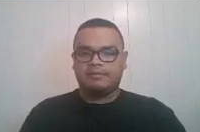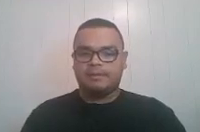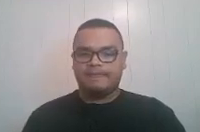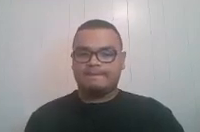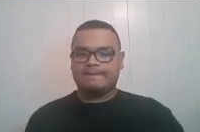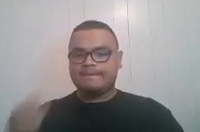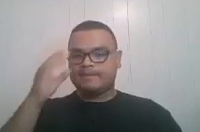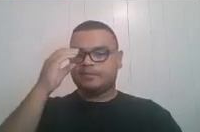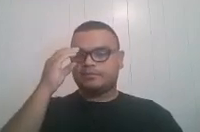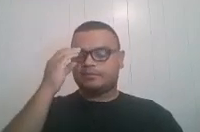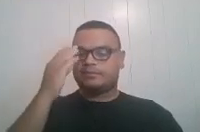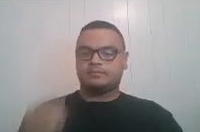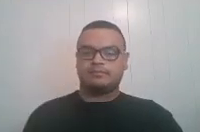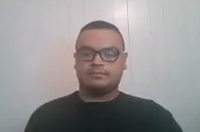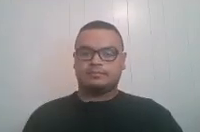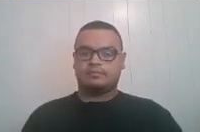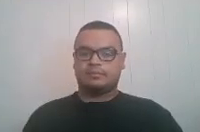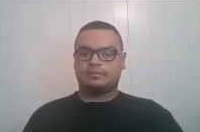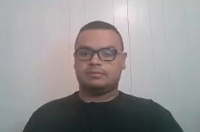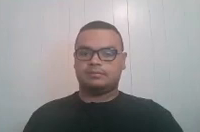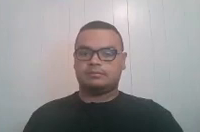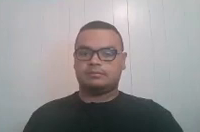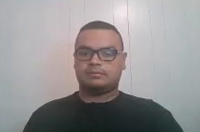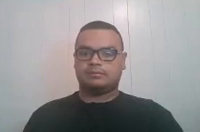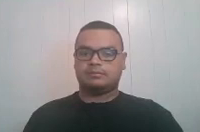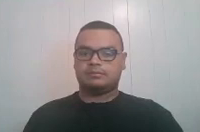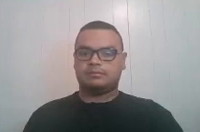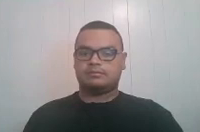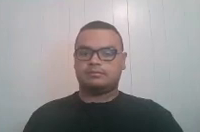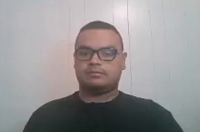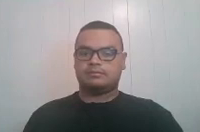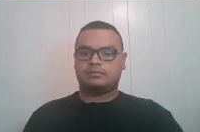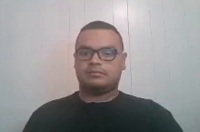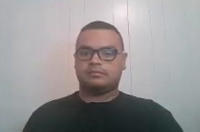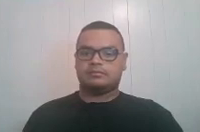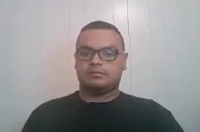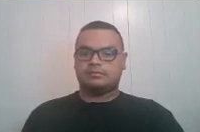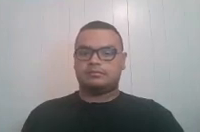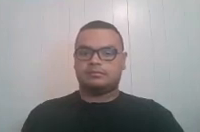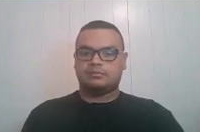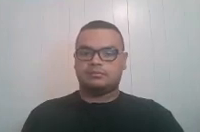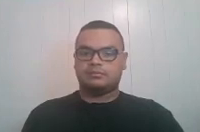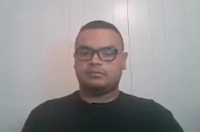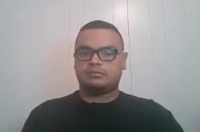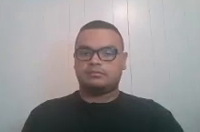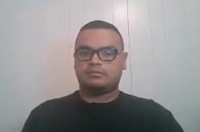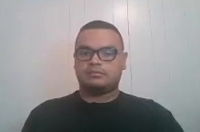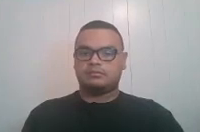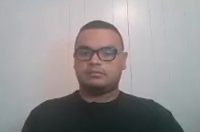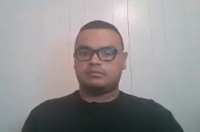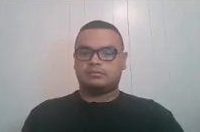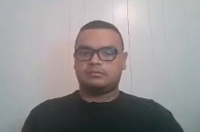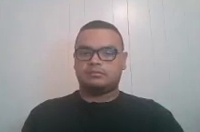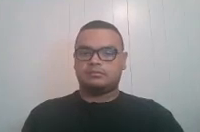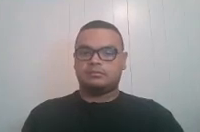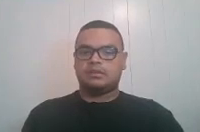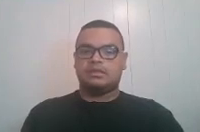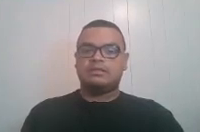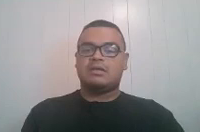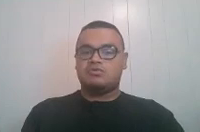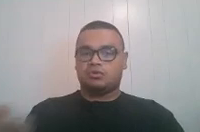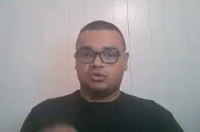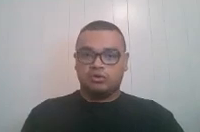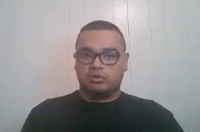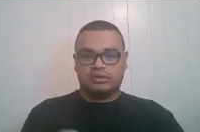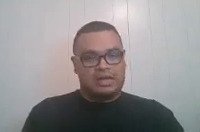bien. Es Jesús. ¿Y quién dice lo contrario? ¿Nosotros decimos lo contrario? No.